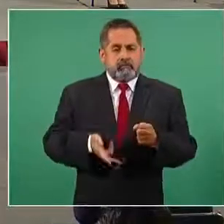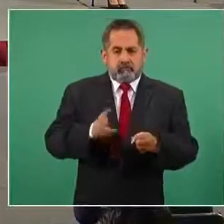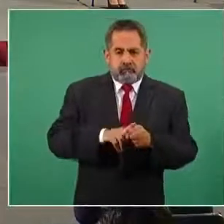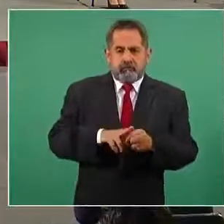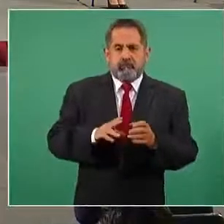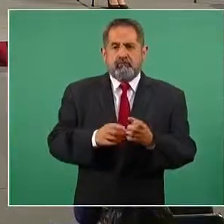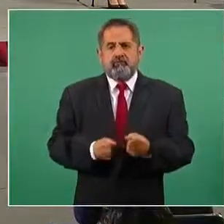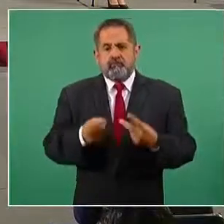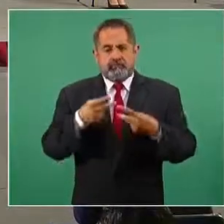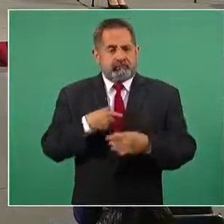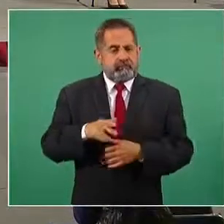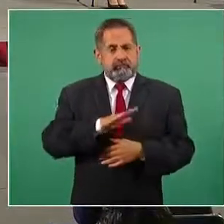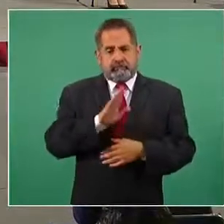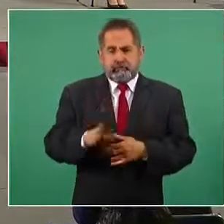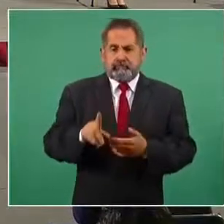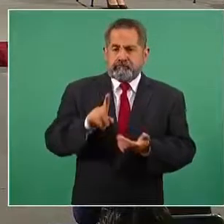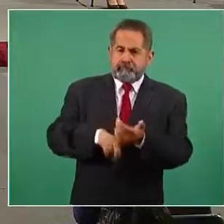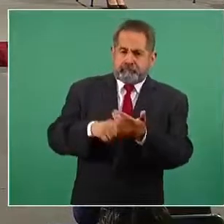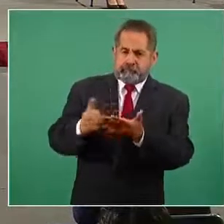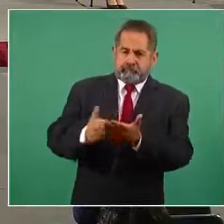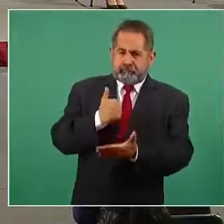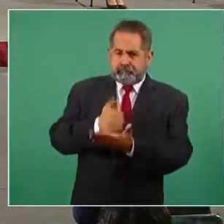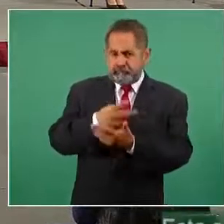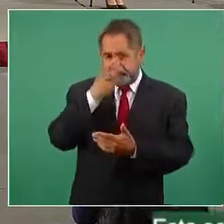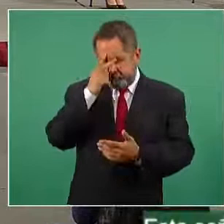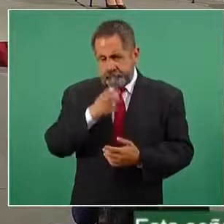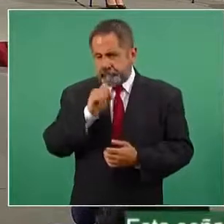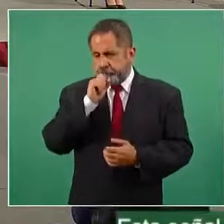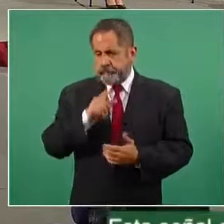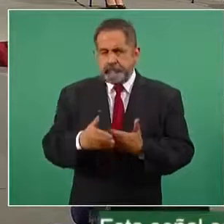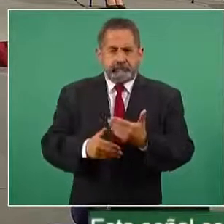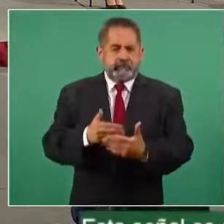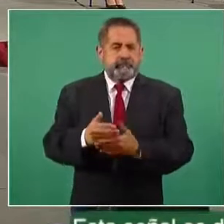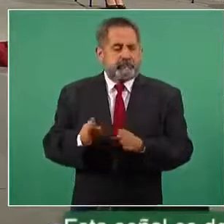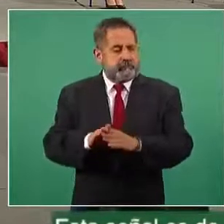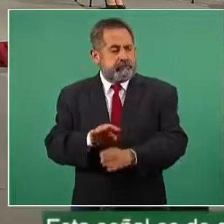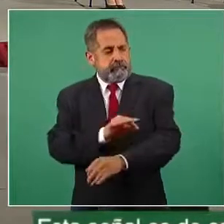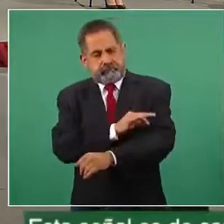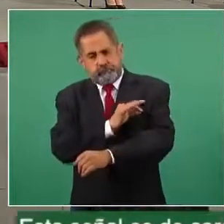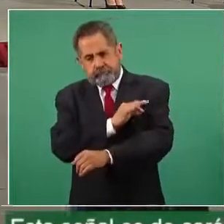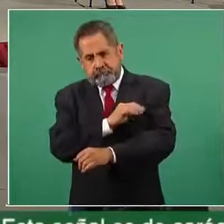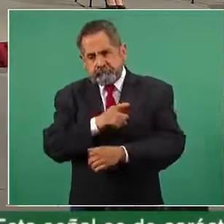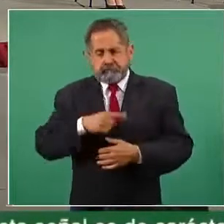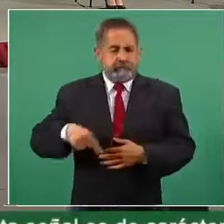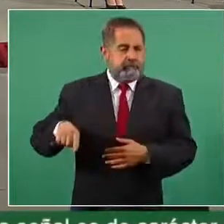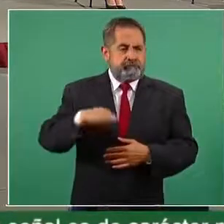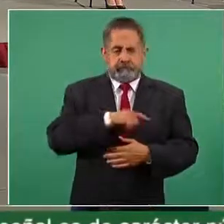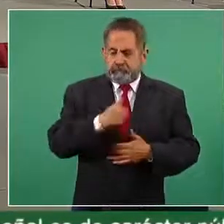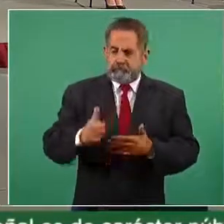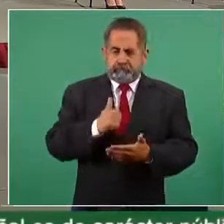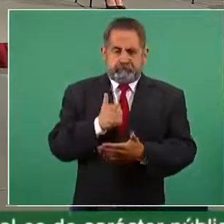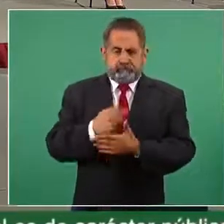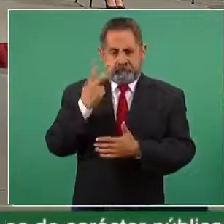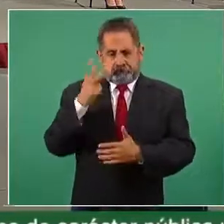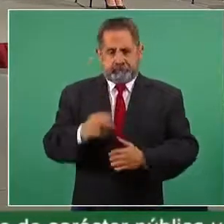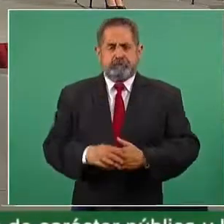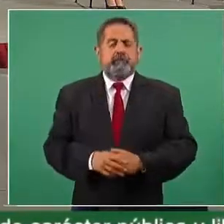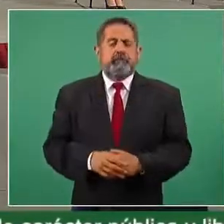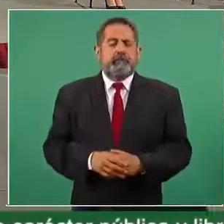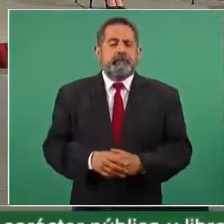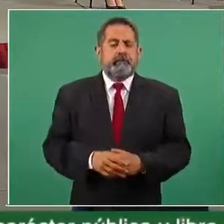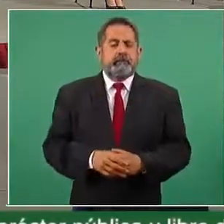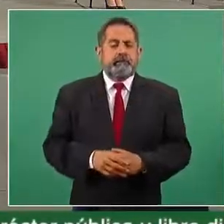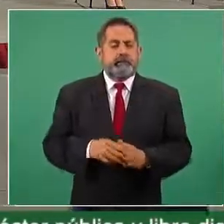hospitalizaciones, defunciones en la Ciudad de México, así como los avances en la vacunación de nuestra capital.